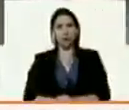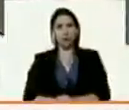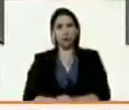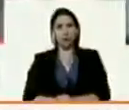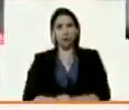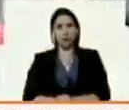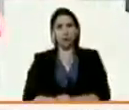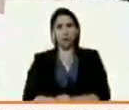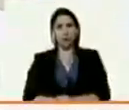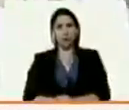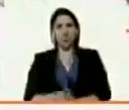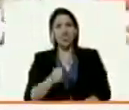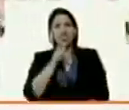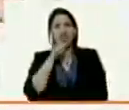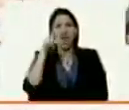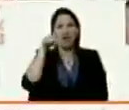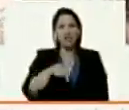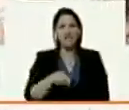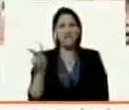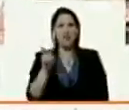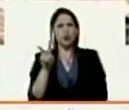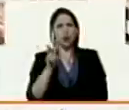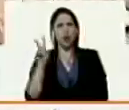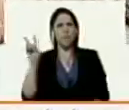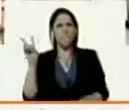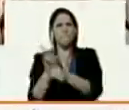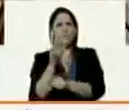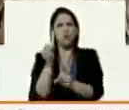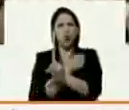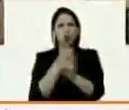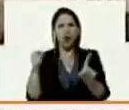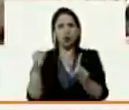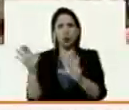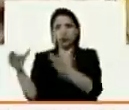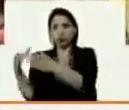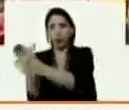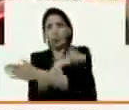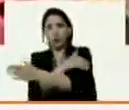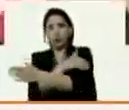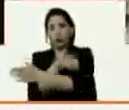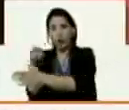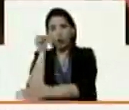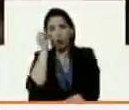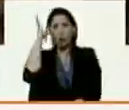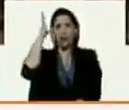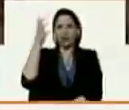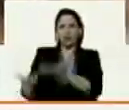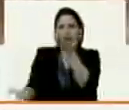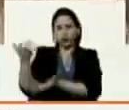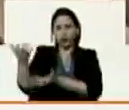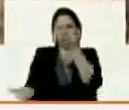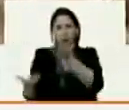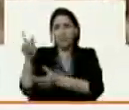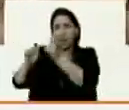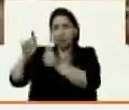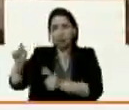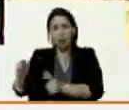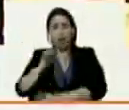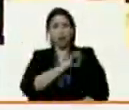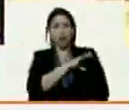¿Quién es aquí en Venezuela el violento? La oposición, que son capaces de quemar seres vivos. En